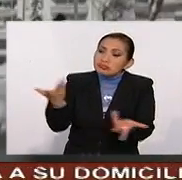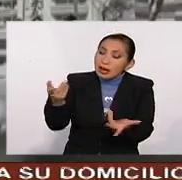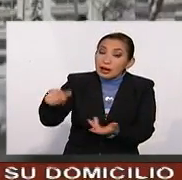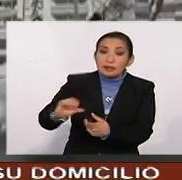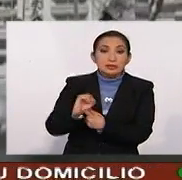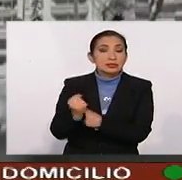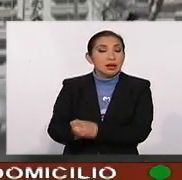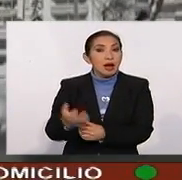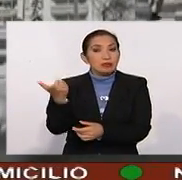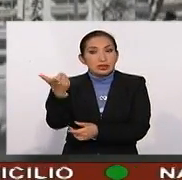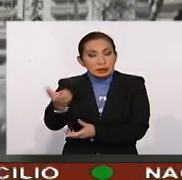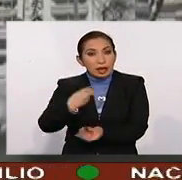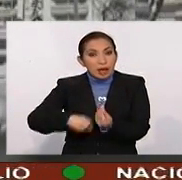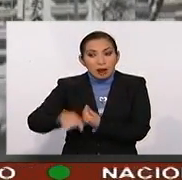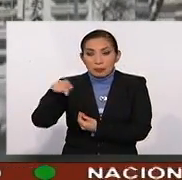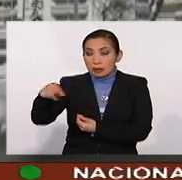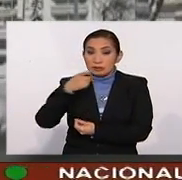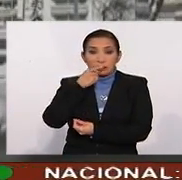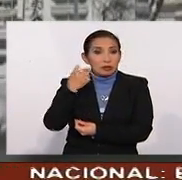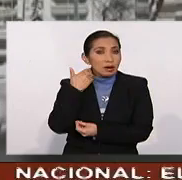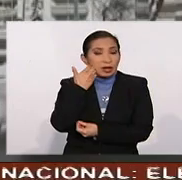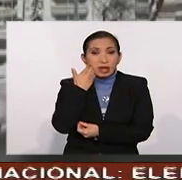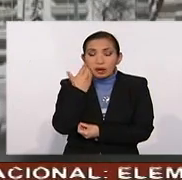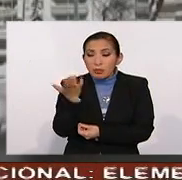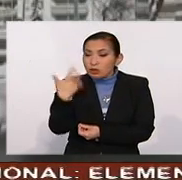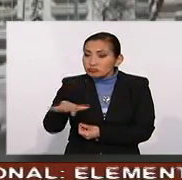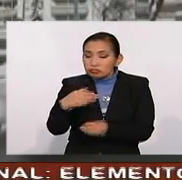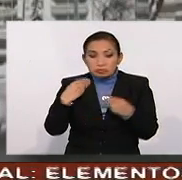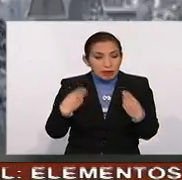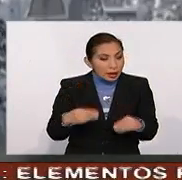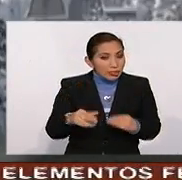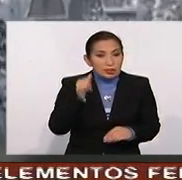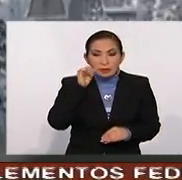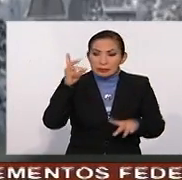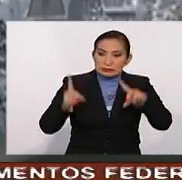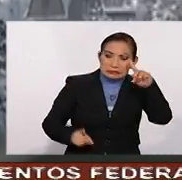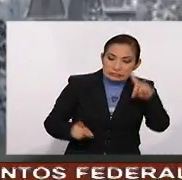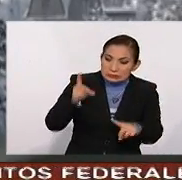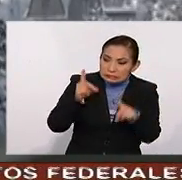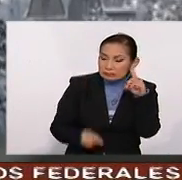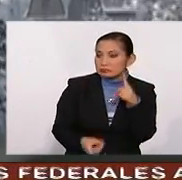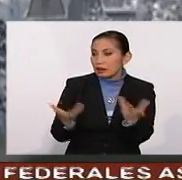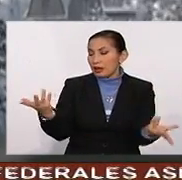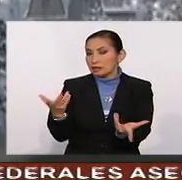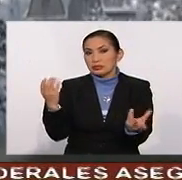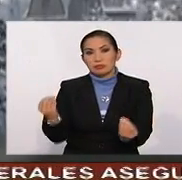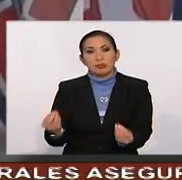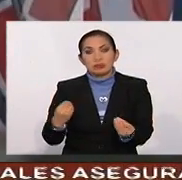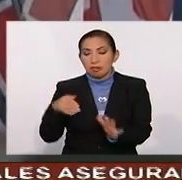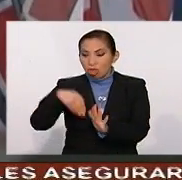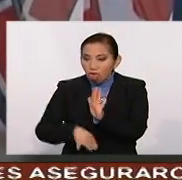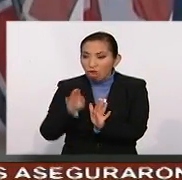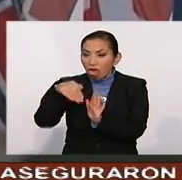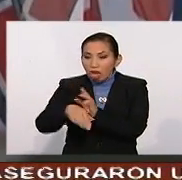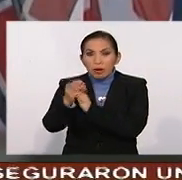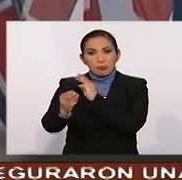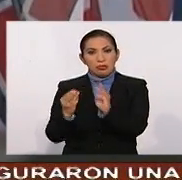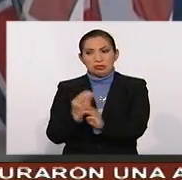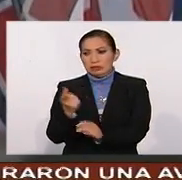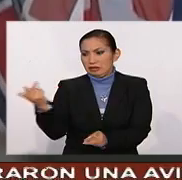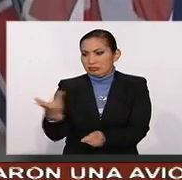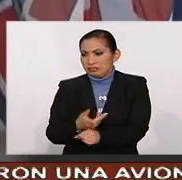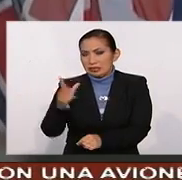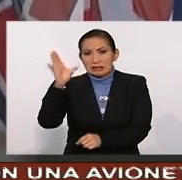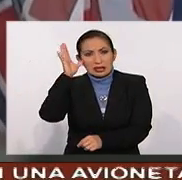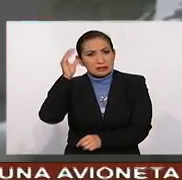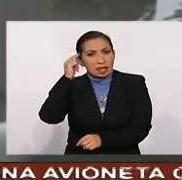situación financiera, porque ha dicho que no gusta nada a los mercados, que siembra incertidumbre y que provoca mucha volatilidad a nivel mundial el hecho de